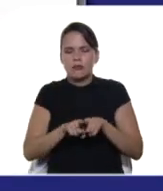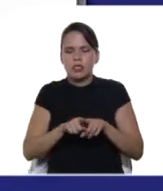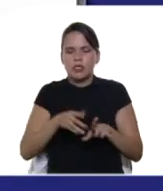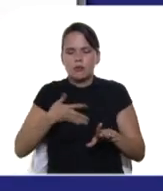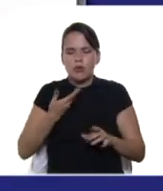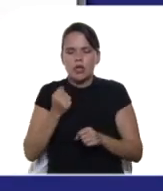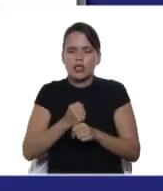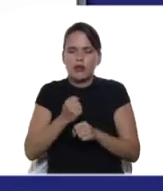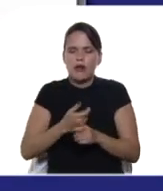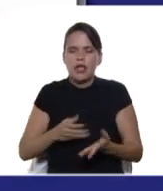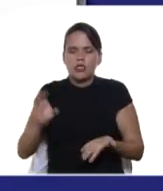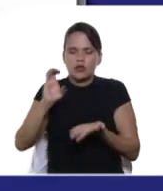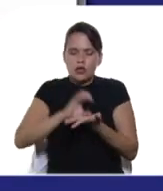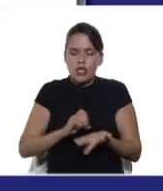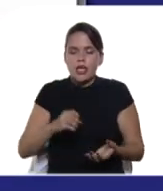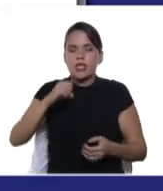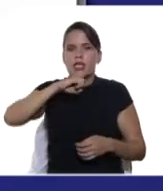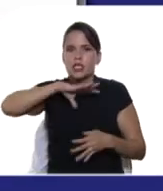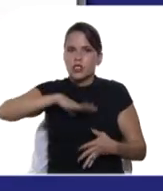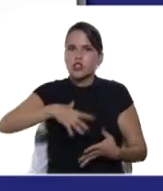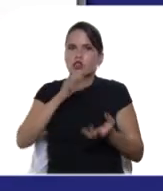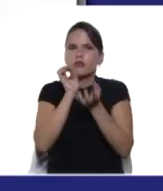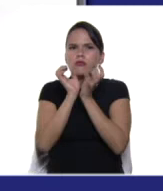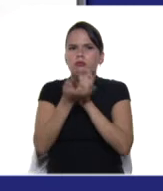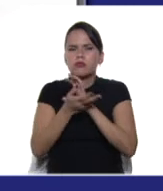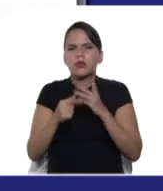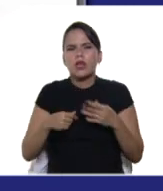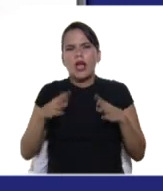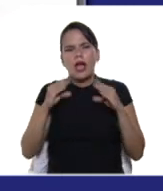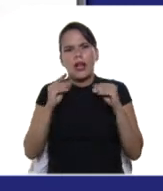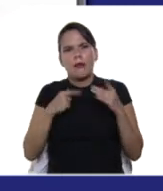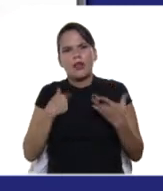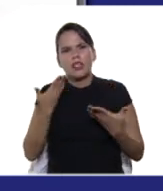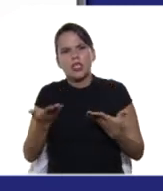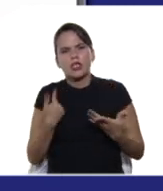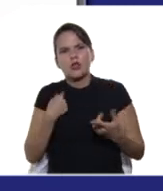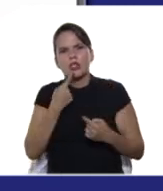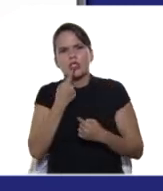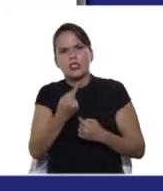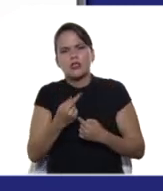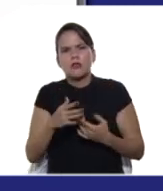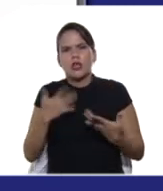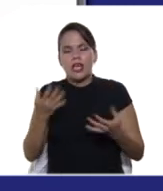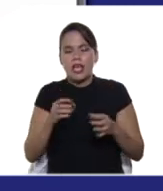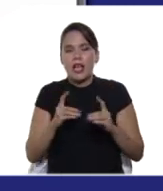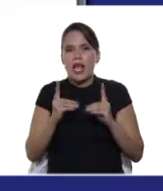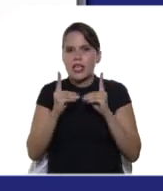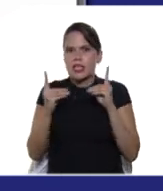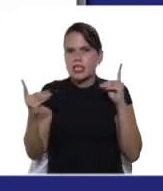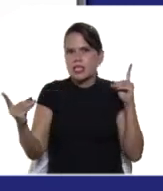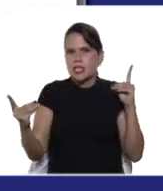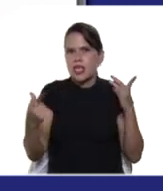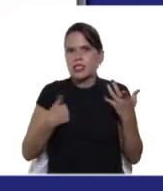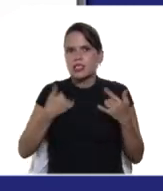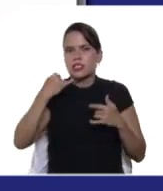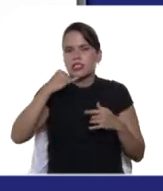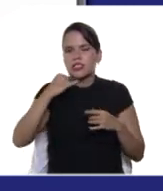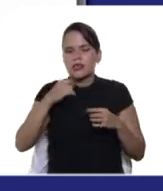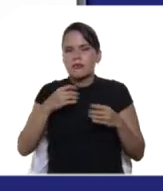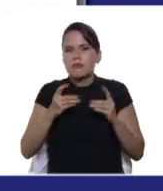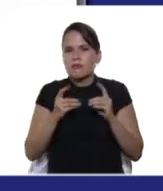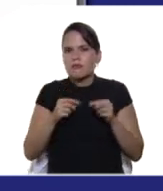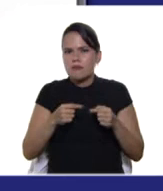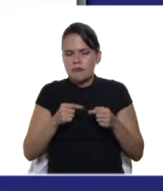y de ciudadanía. Al hablar entonces de lo que es la latitud, nos referimos a la distancia que se va a medir en grados,